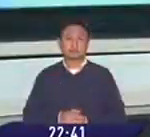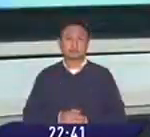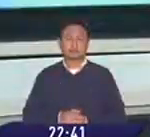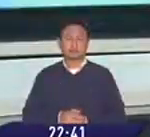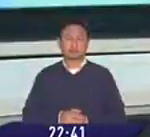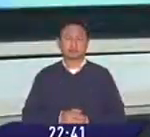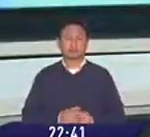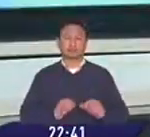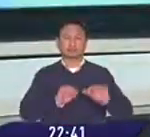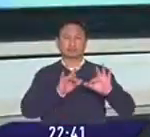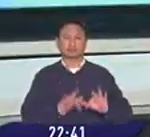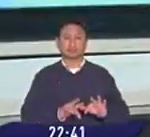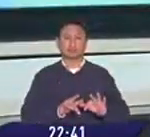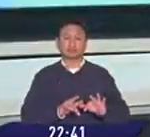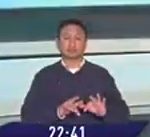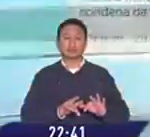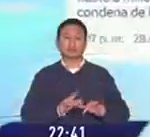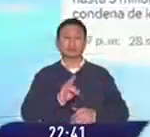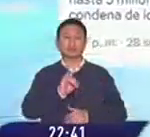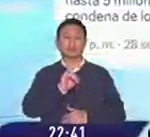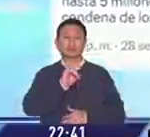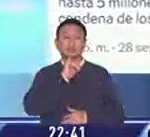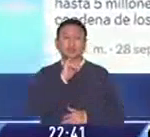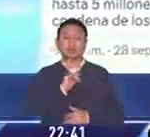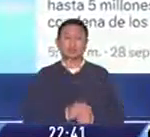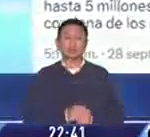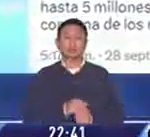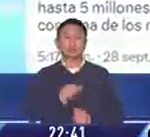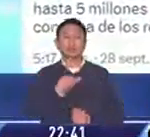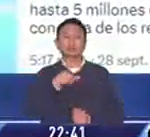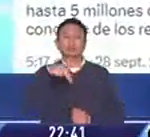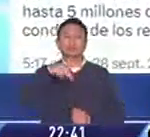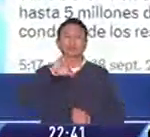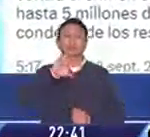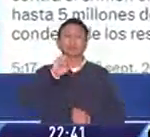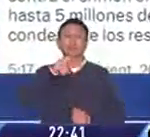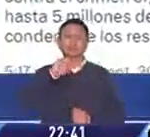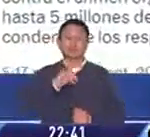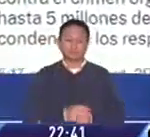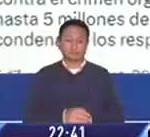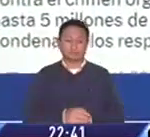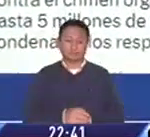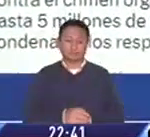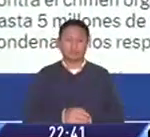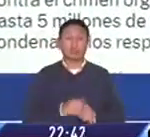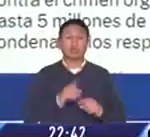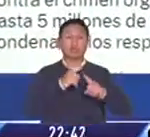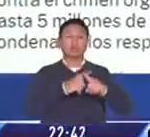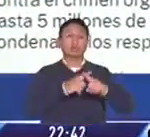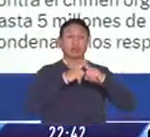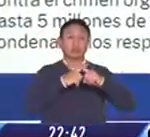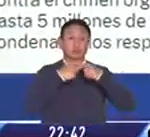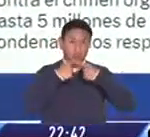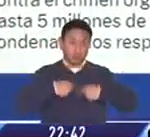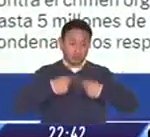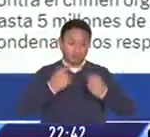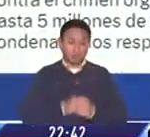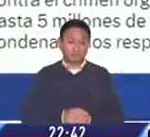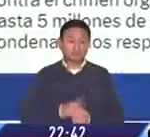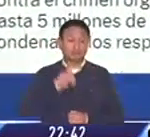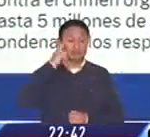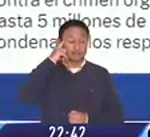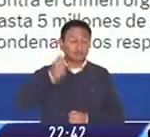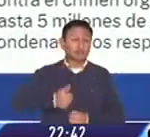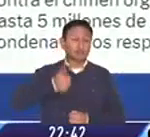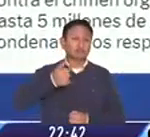El secretario de Estado de los Estados Unidos, Anthony Blinken, dio a conocer a través de su cuenta de X que el gobierno de los